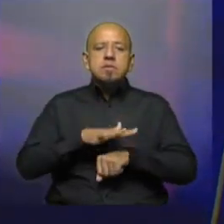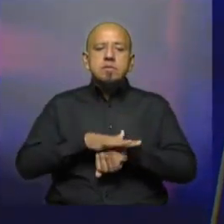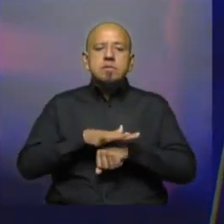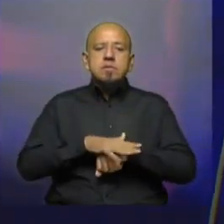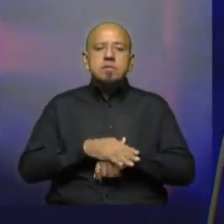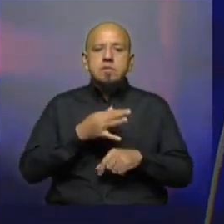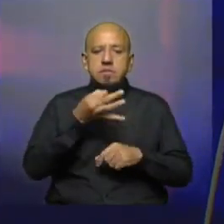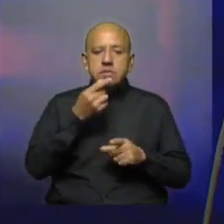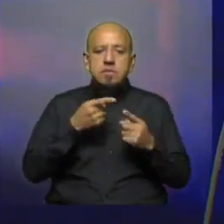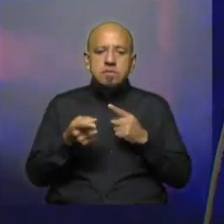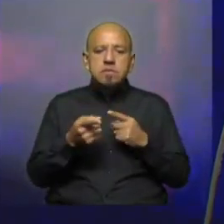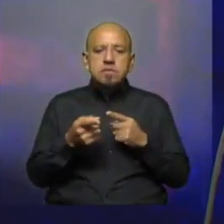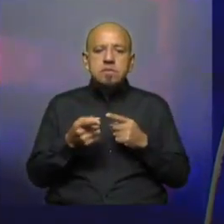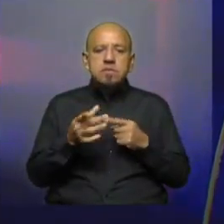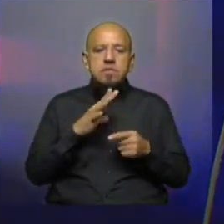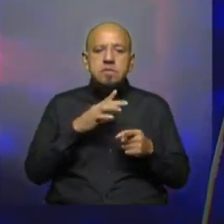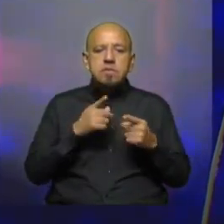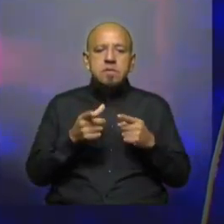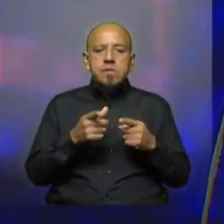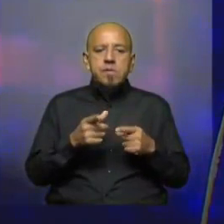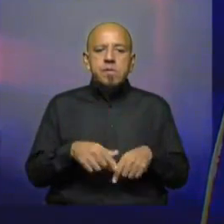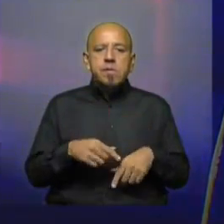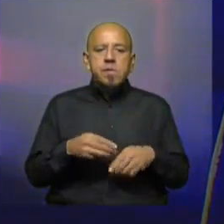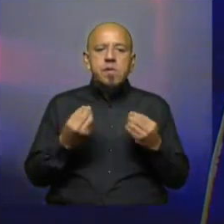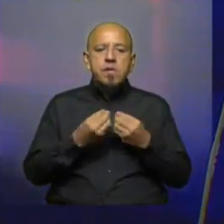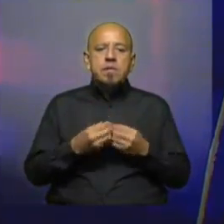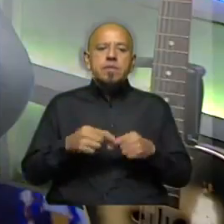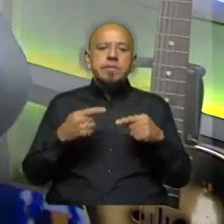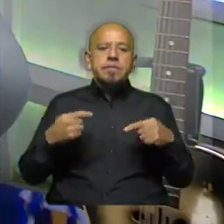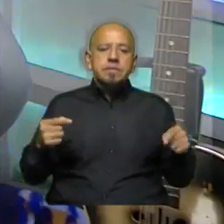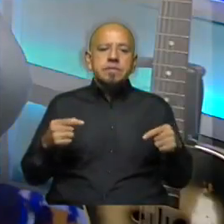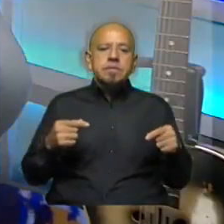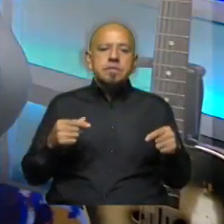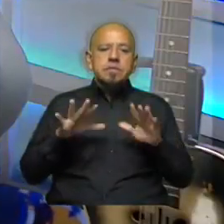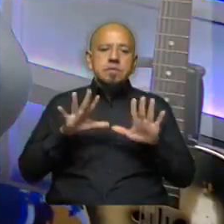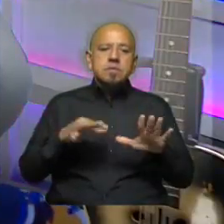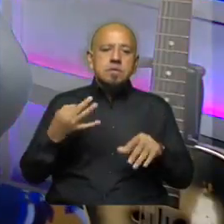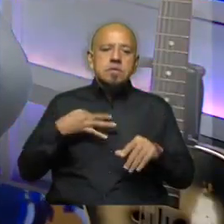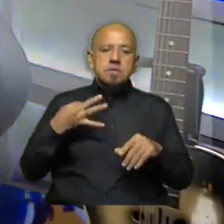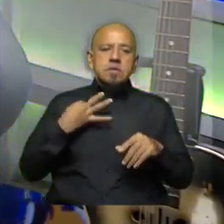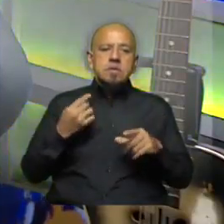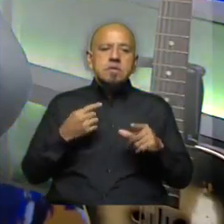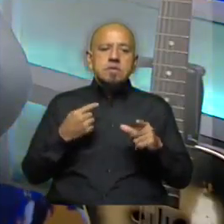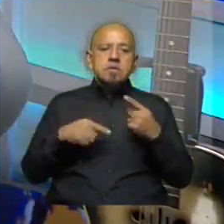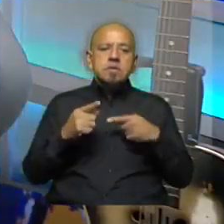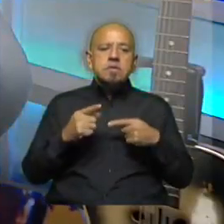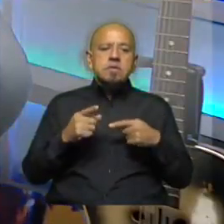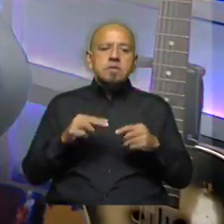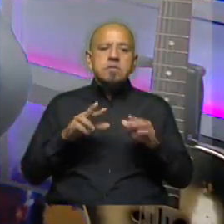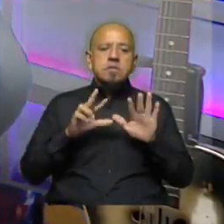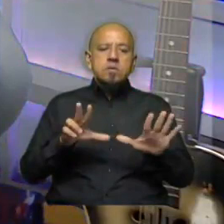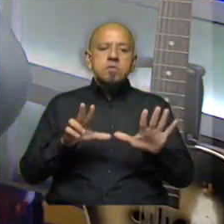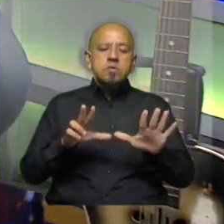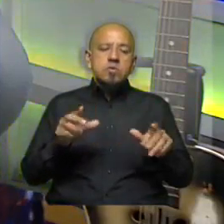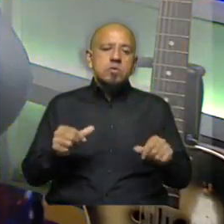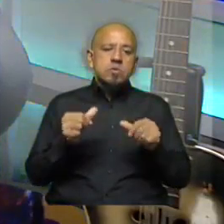caso dijimos, bueno... Tratemos de rescatar unas cuantas cosas que de repente tocábamos seguido hace 10 años, pero hace 8 que ya casi